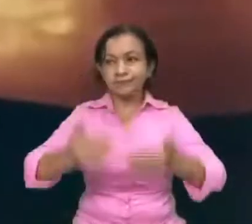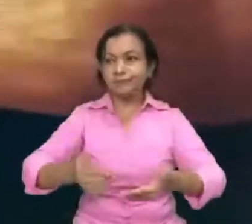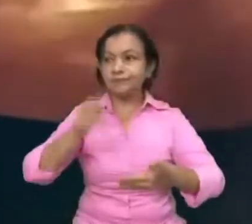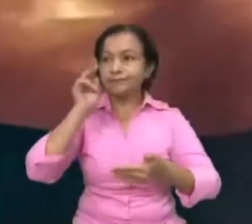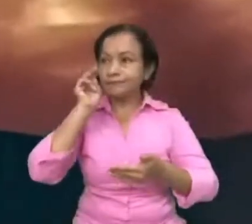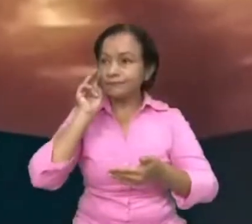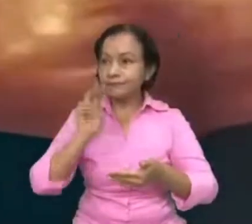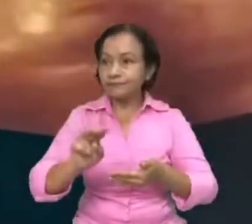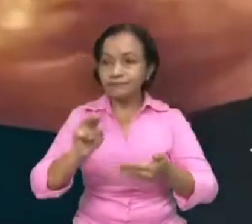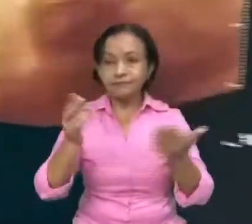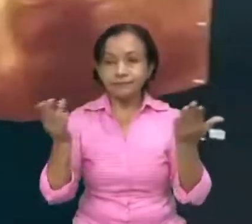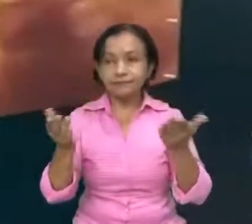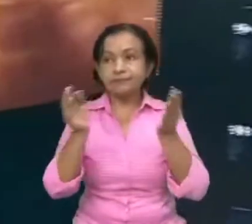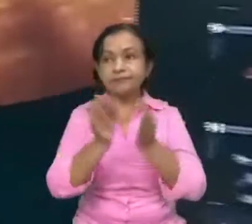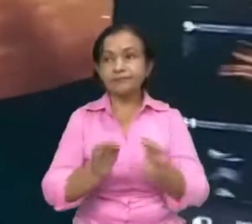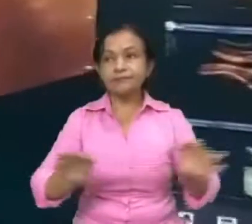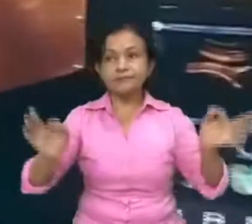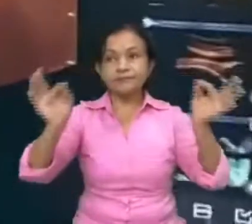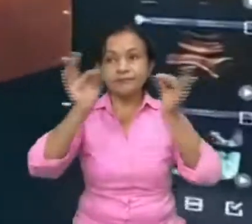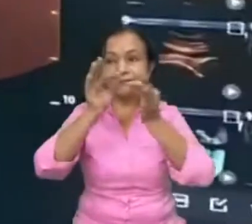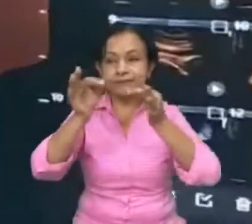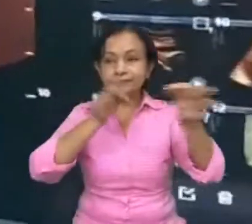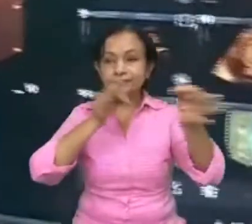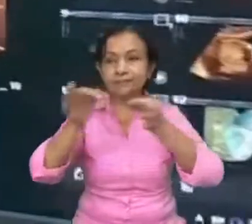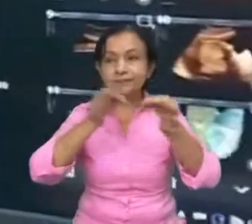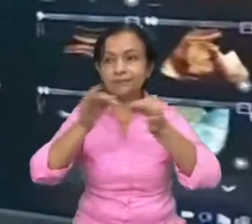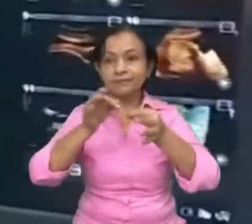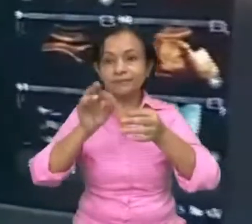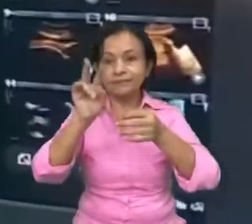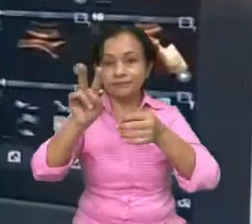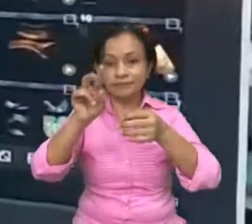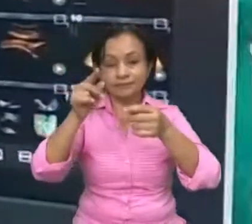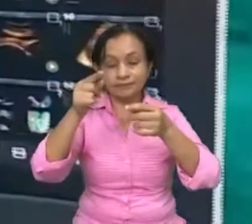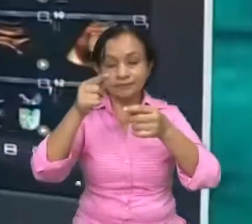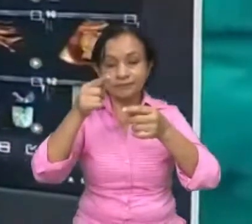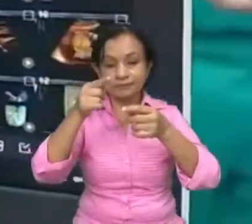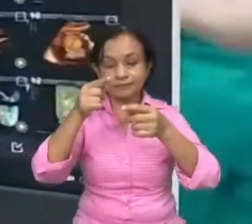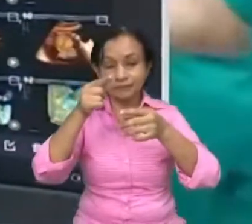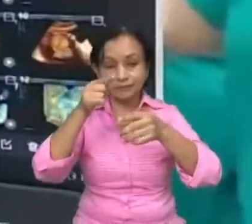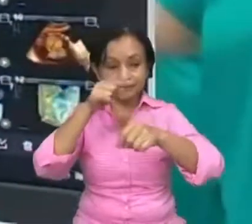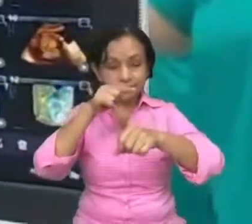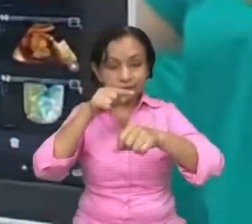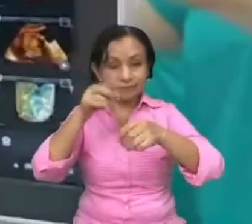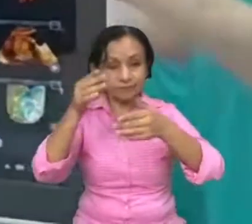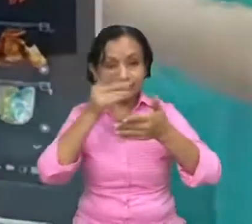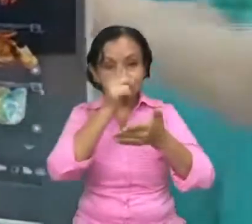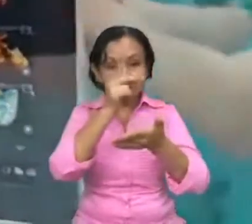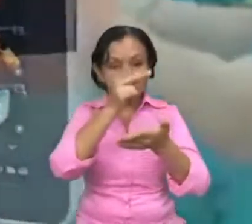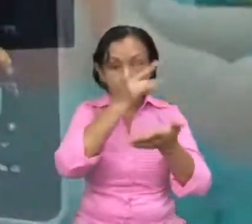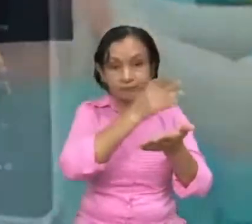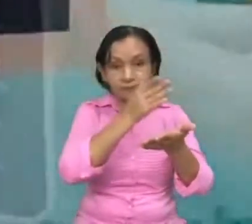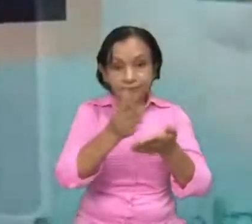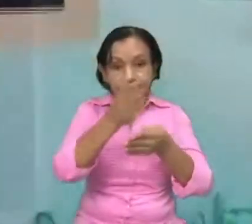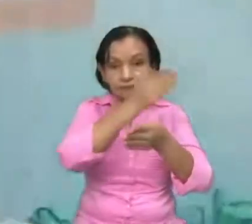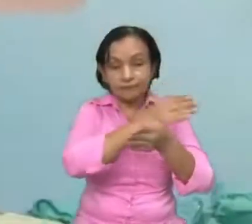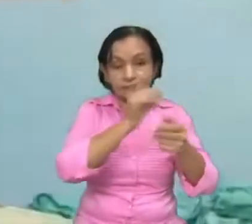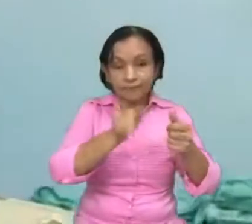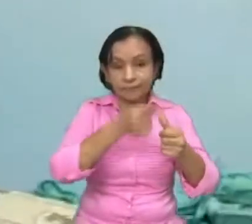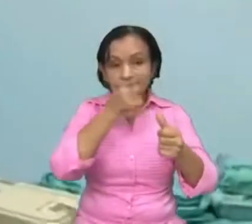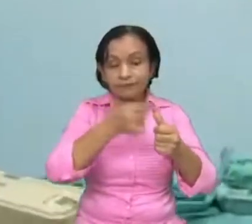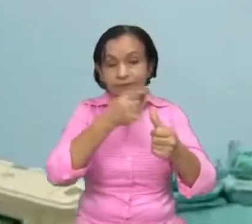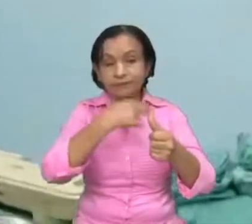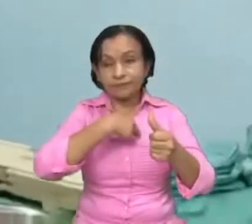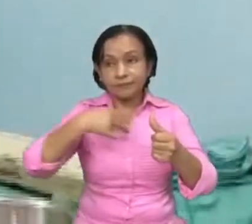de diagnóstico es importante señalar que cirugía fetal tiene 2 momentos. El momento ideal para el primer